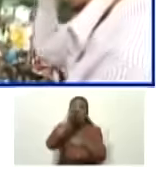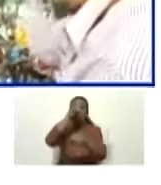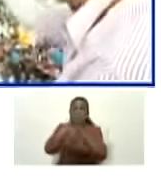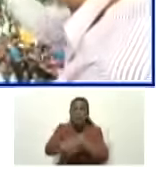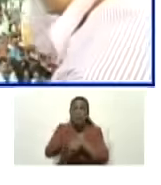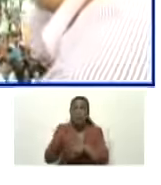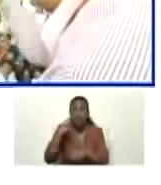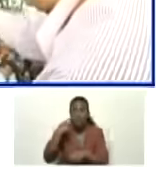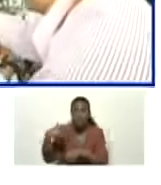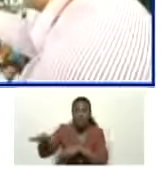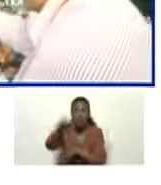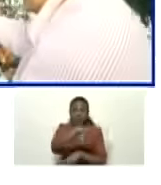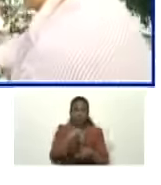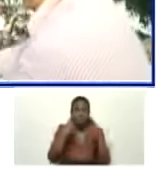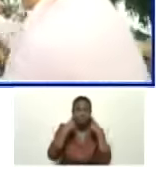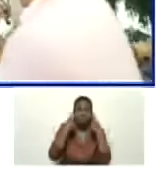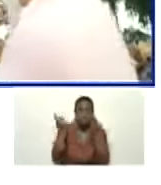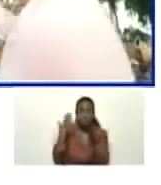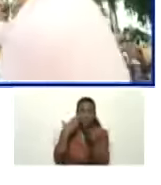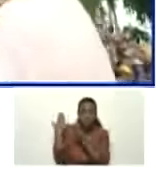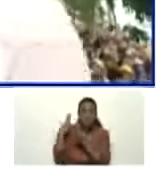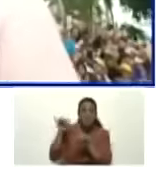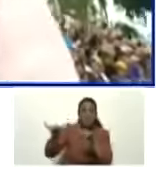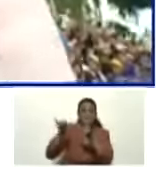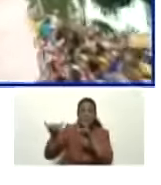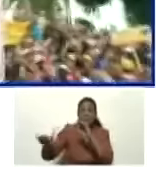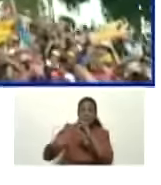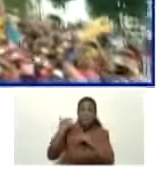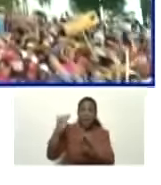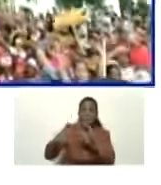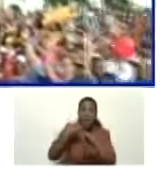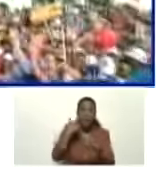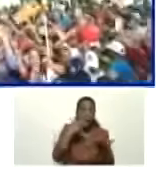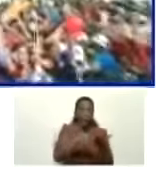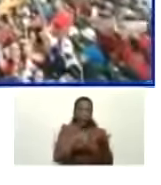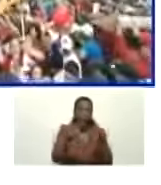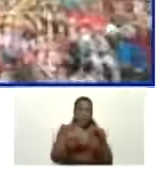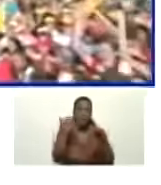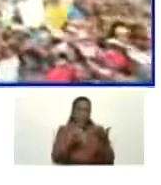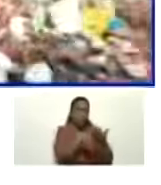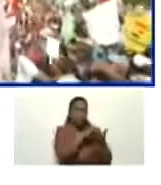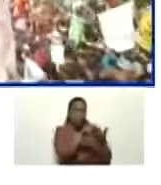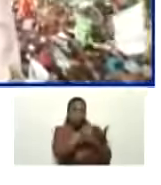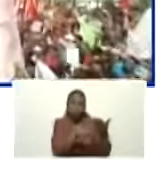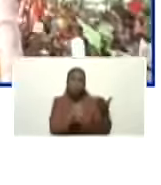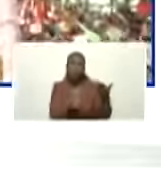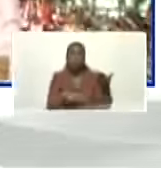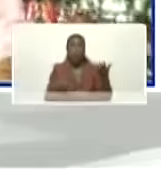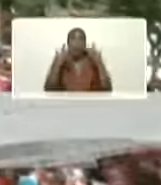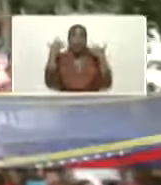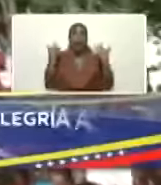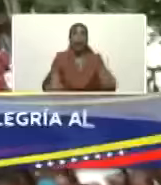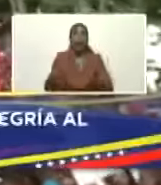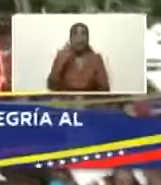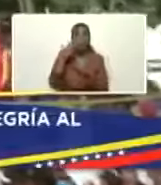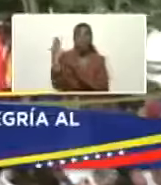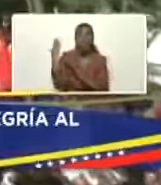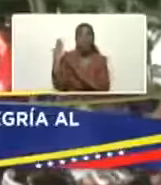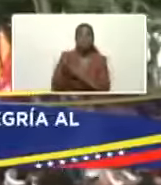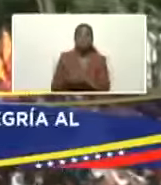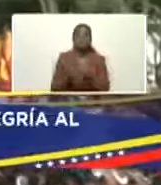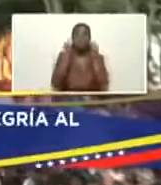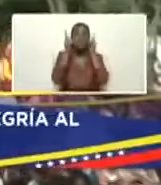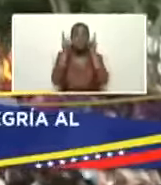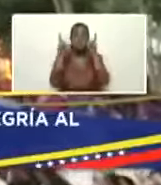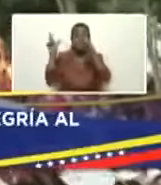dejo, mira, las imágenes que ustedes mismos produjeron. Ponle pantalla completa. ¿Ah? Impresionante.